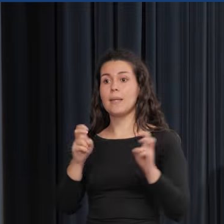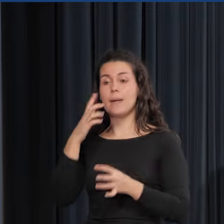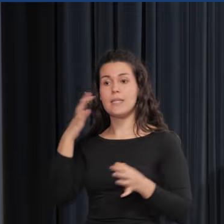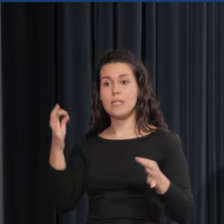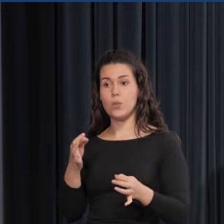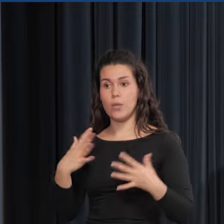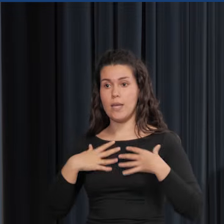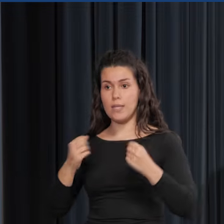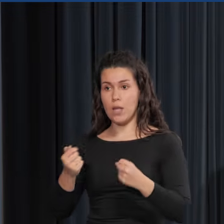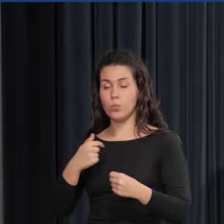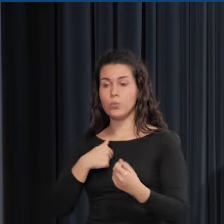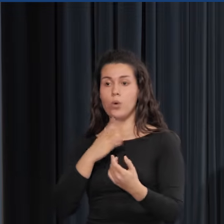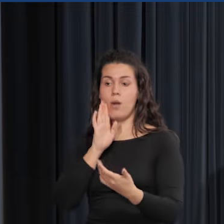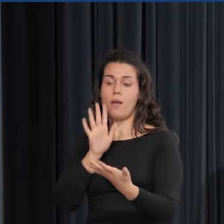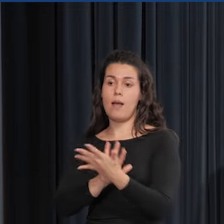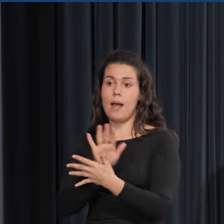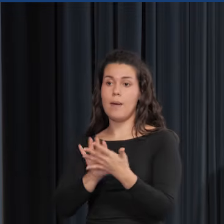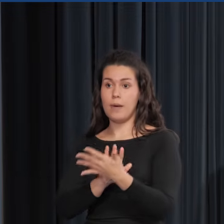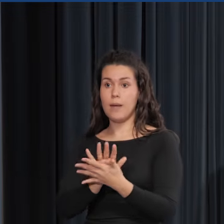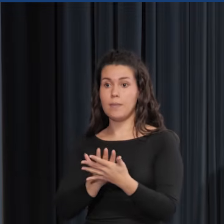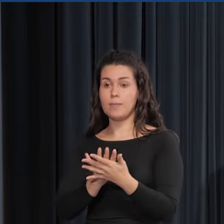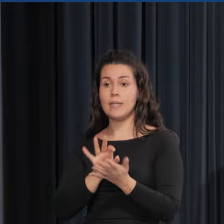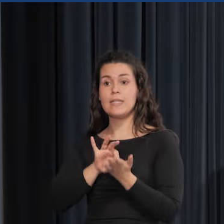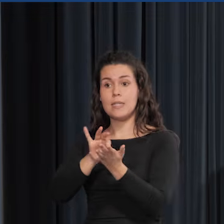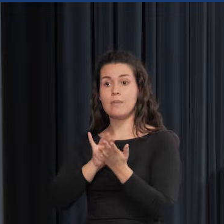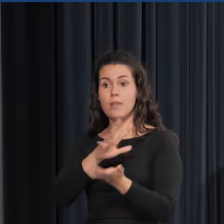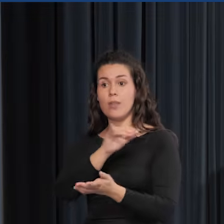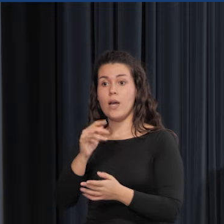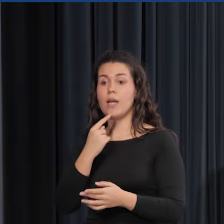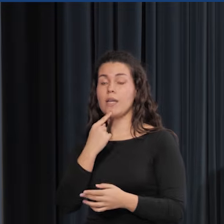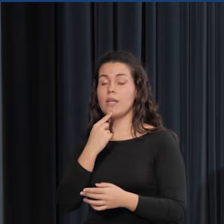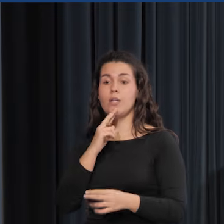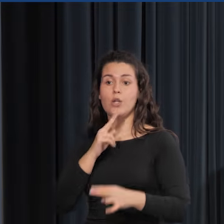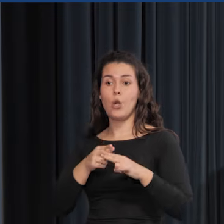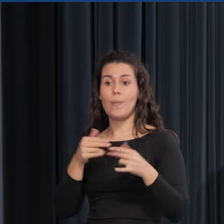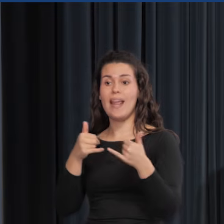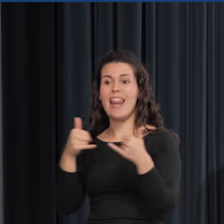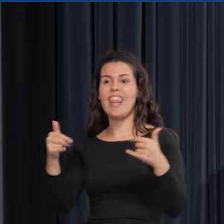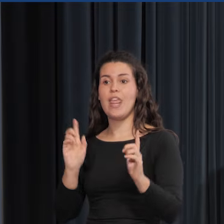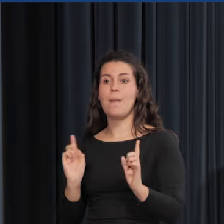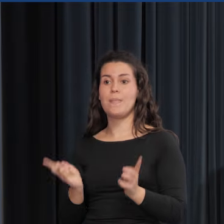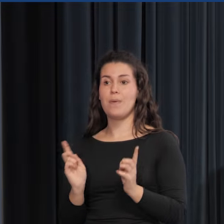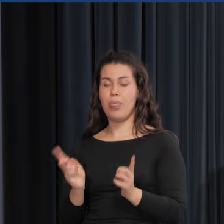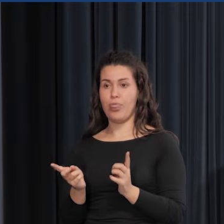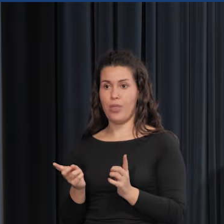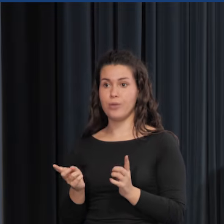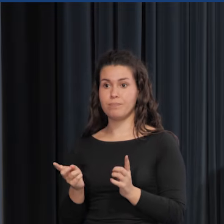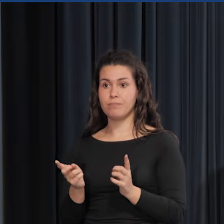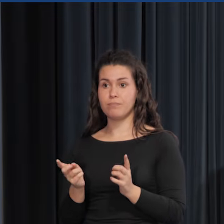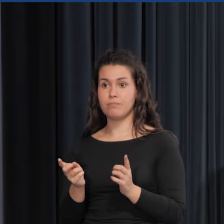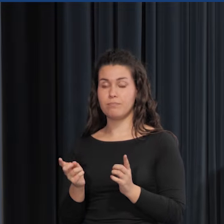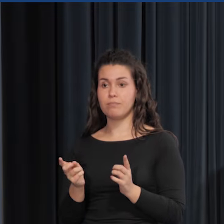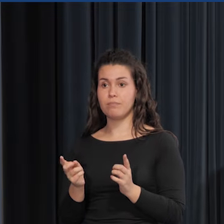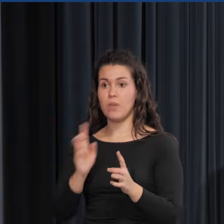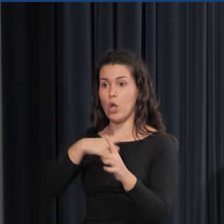que disponemos de un servicio que se llama Línea Prevención, que se compone de dos partes